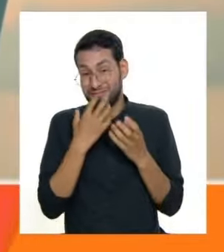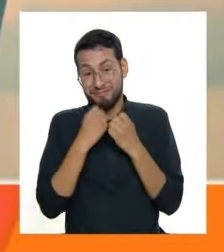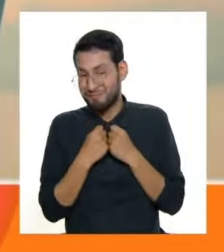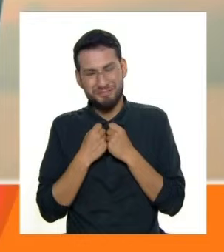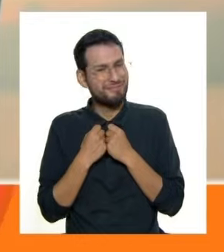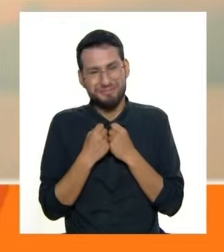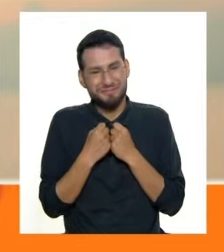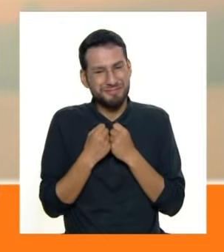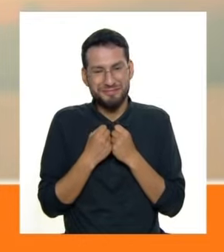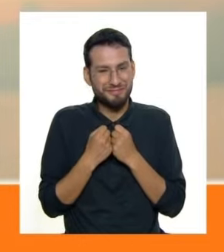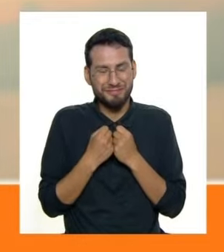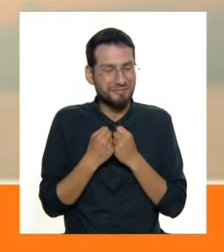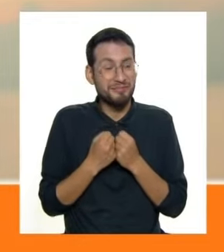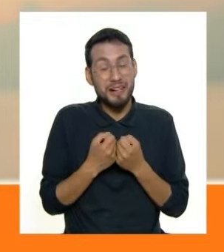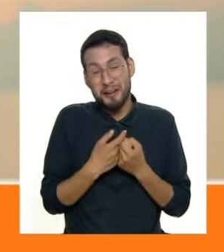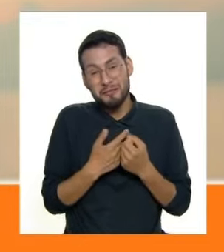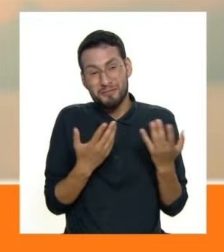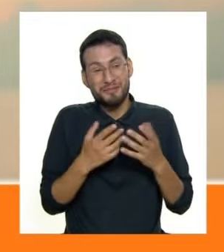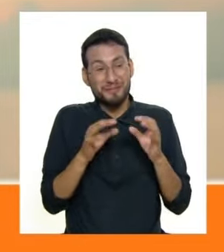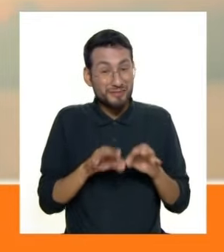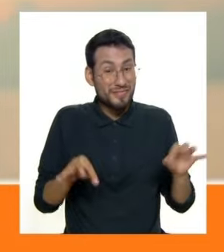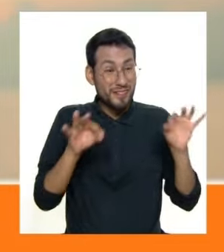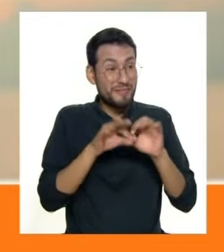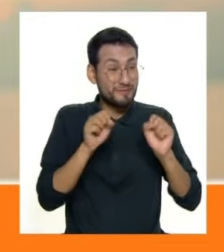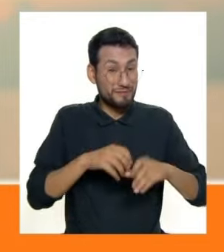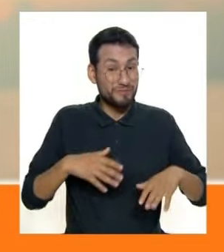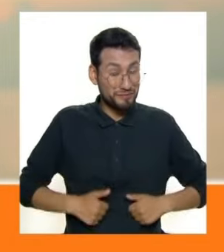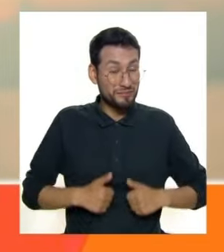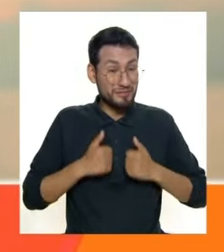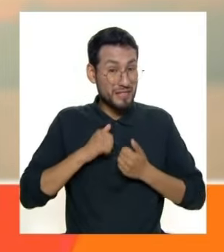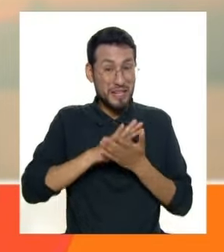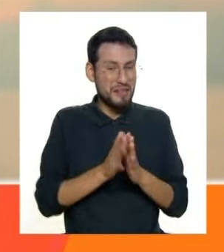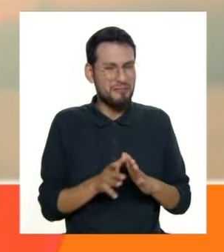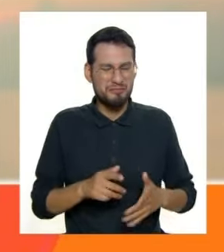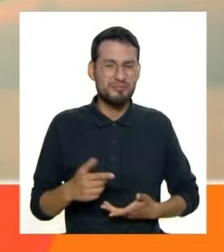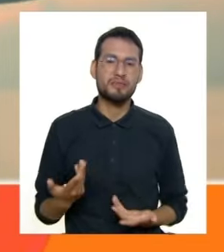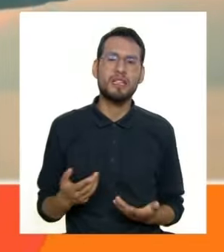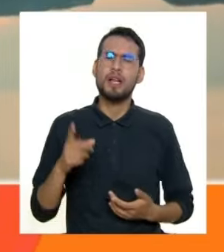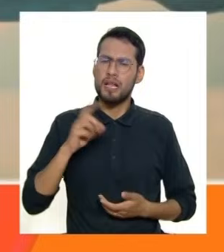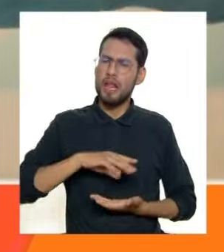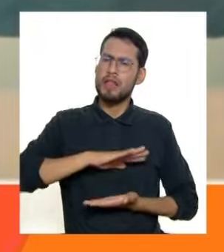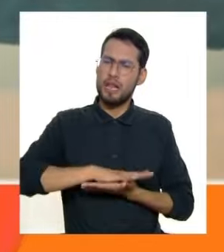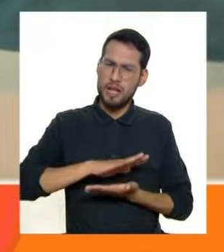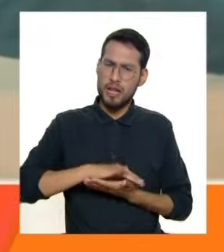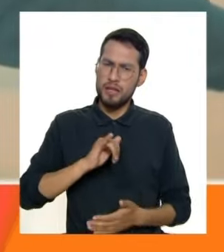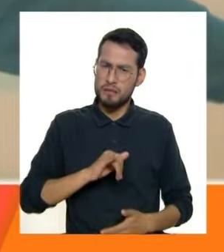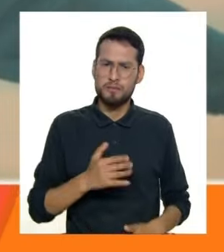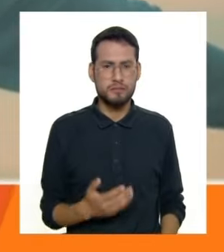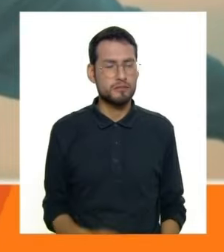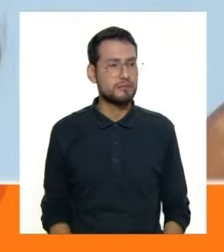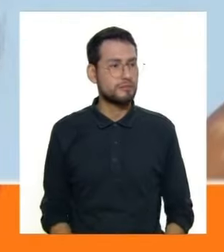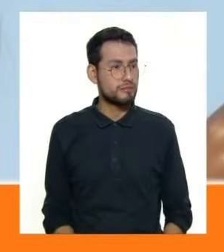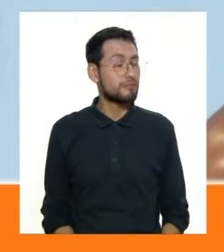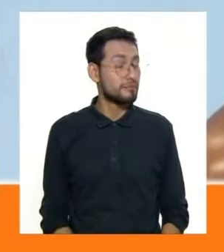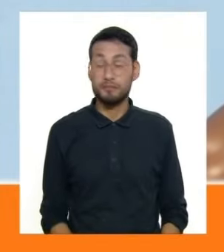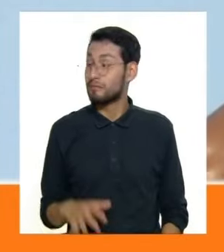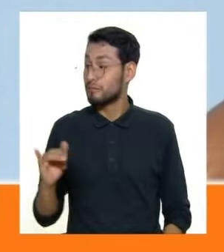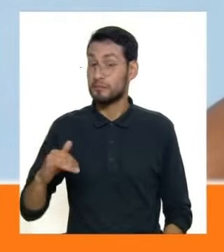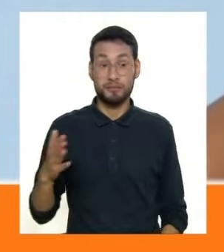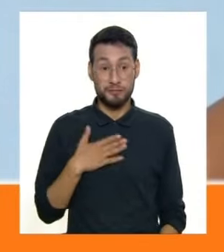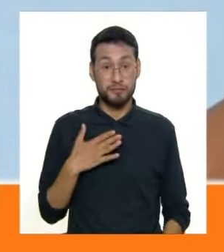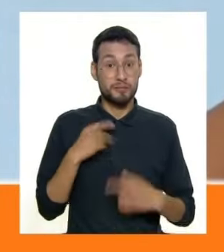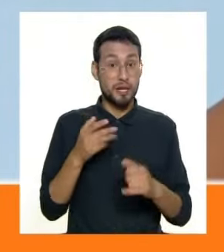sea al menos lo mínimo indispensable como para vivir tranquilo. La tranquilidad también. Oye, sí. Yo trato de